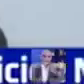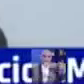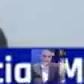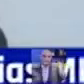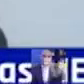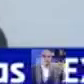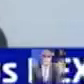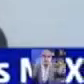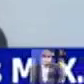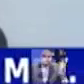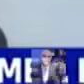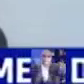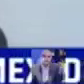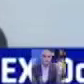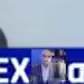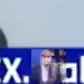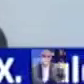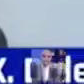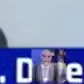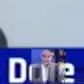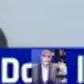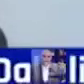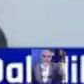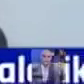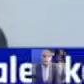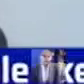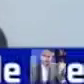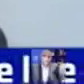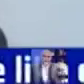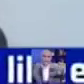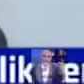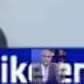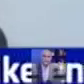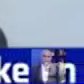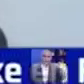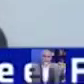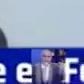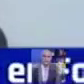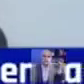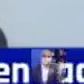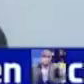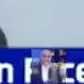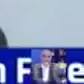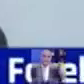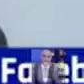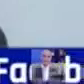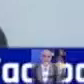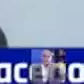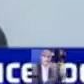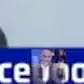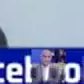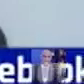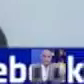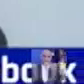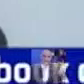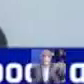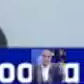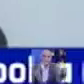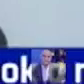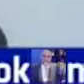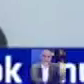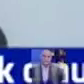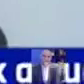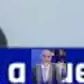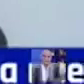enfermo de alguna cosa, además de rabia y rencor en contra del presidente López